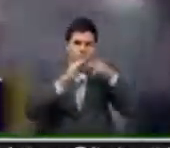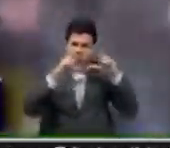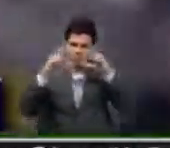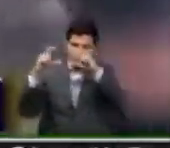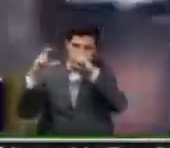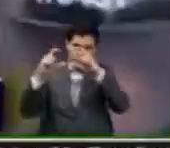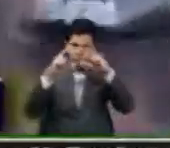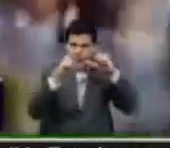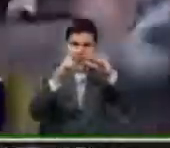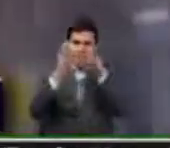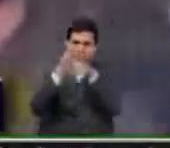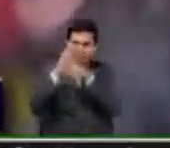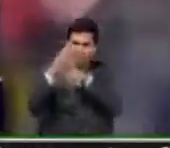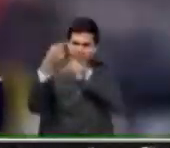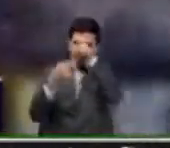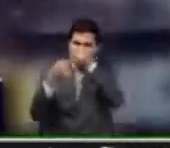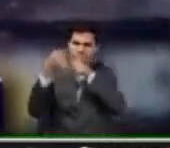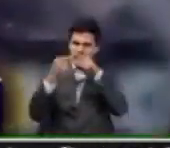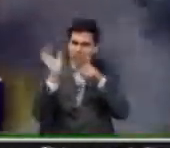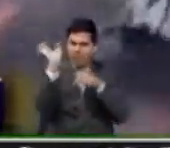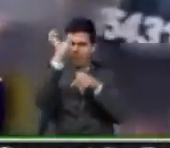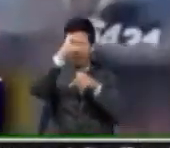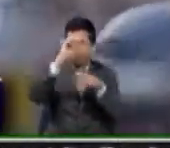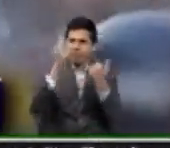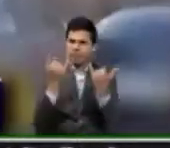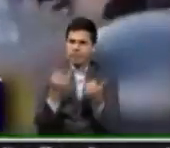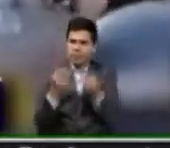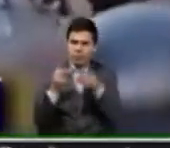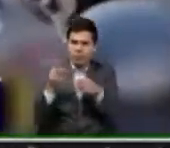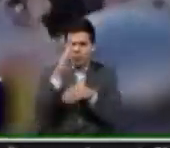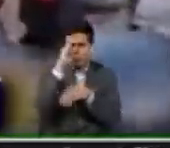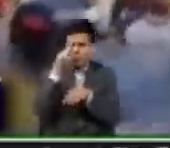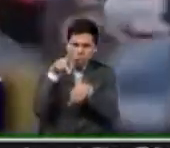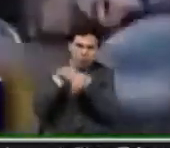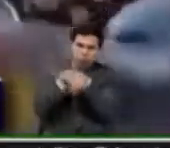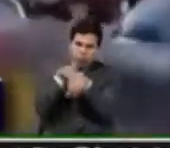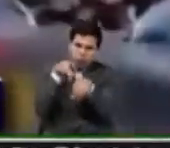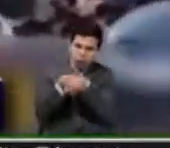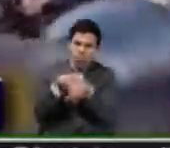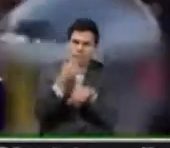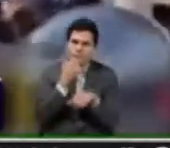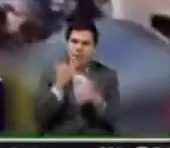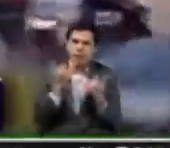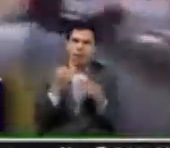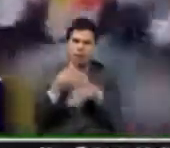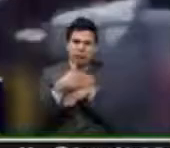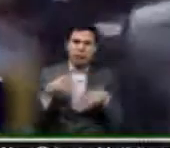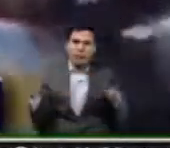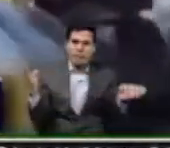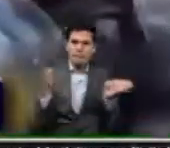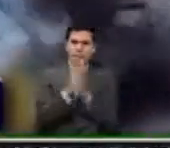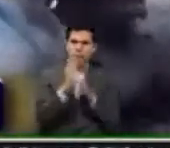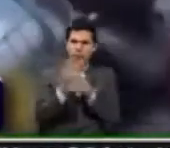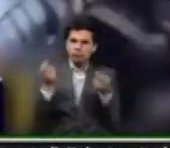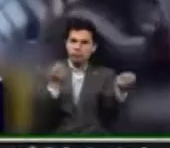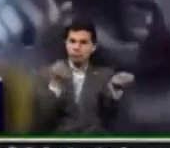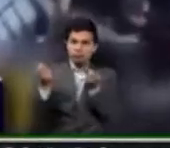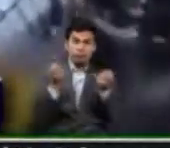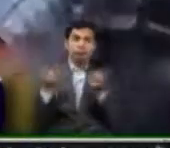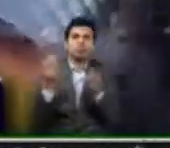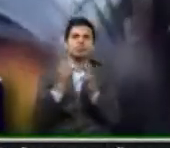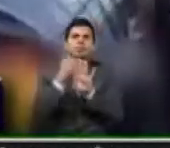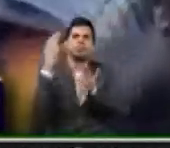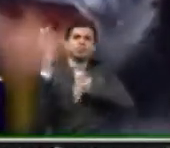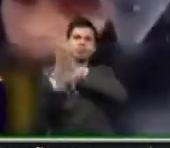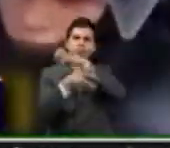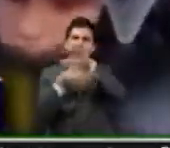en el momento de los enfrentamientos dejan ver cómo estos operativos por la recuperación del espacio público se han salido de control y han terminado